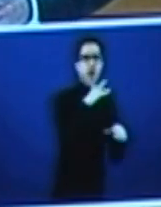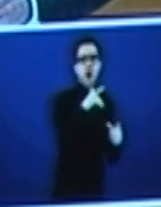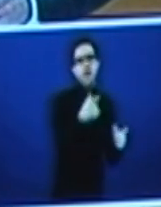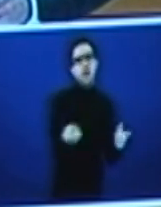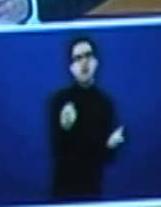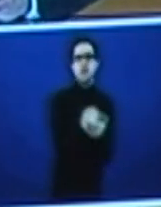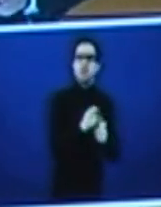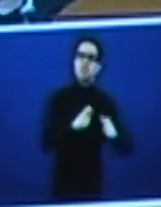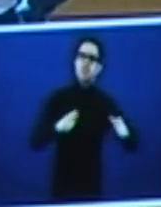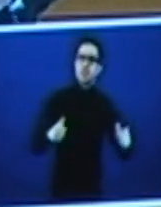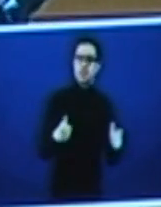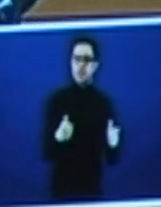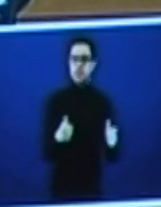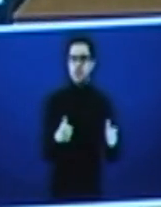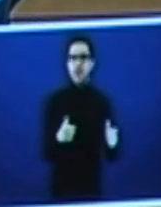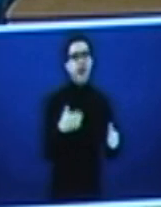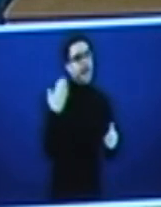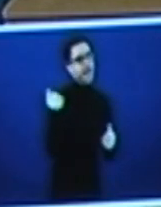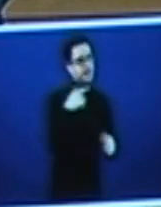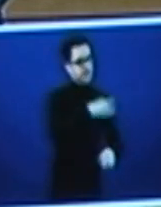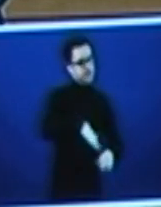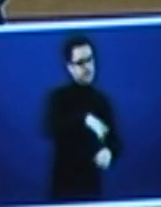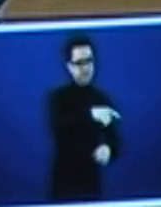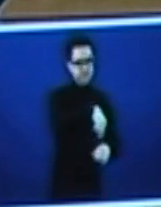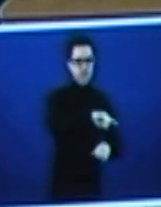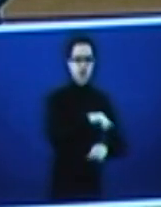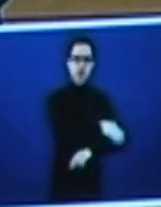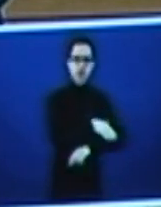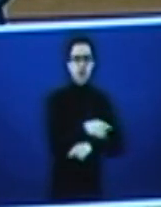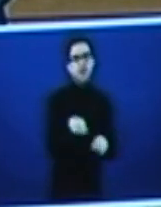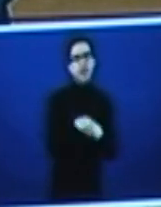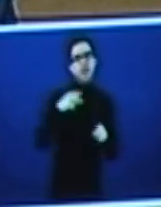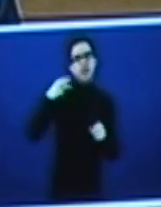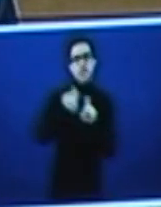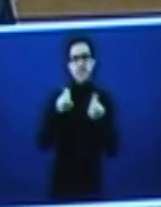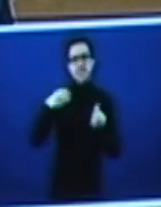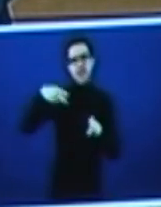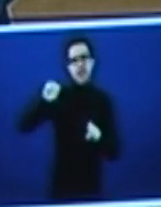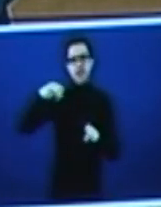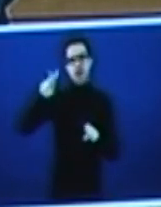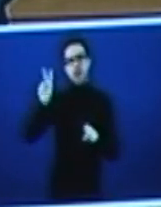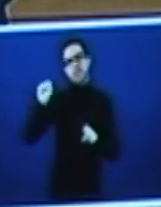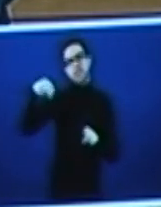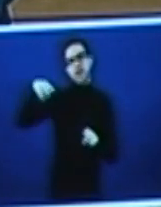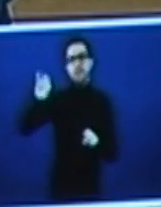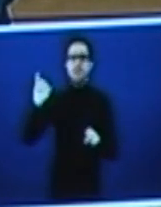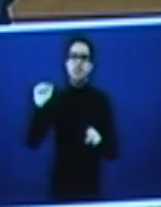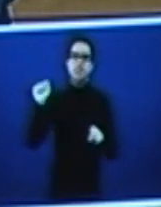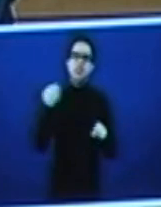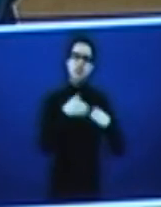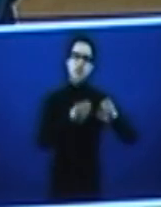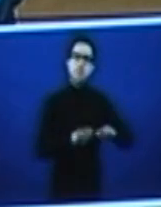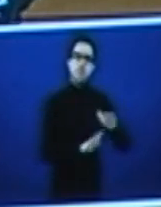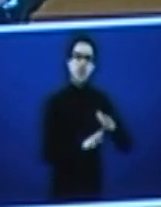fai 6 anos. Non pararemos ata que Navantia volva a coller pedidos. Silencio, por favor. Volver a pedidos